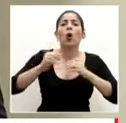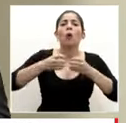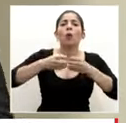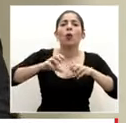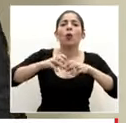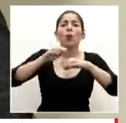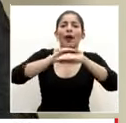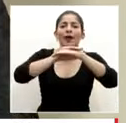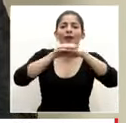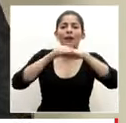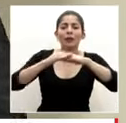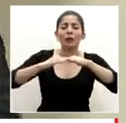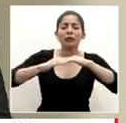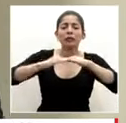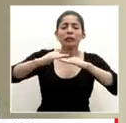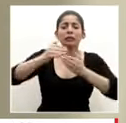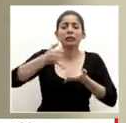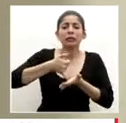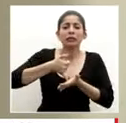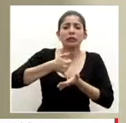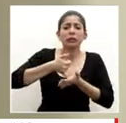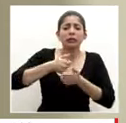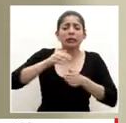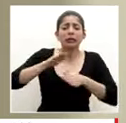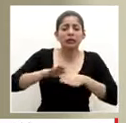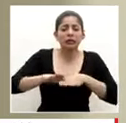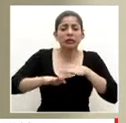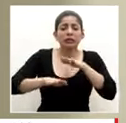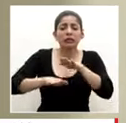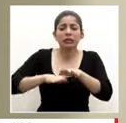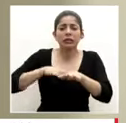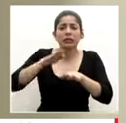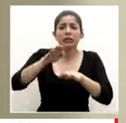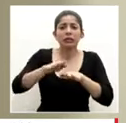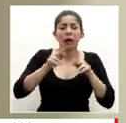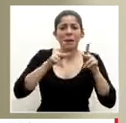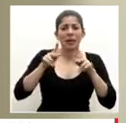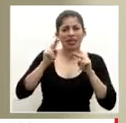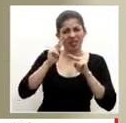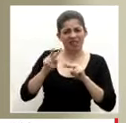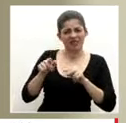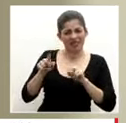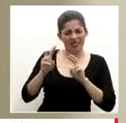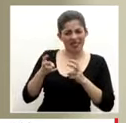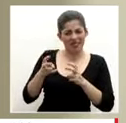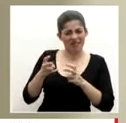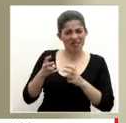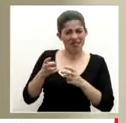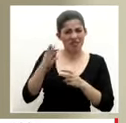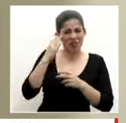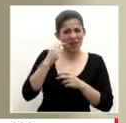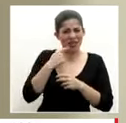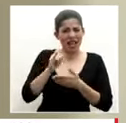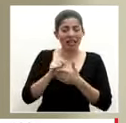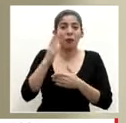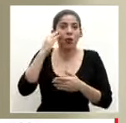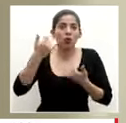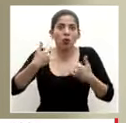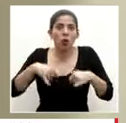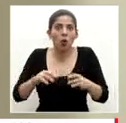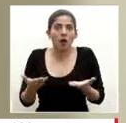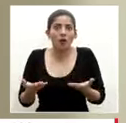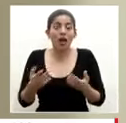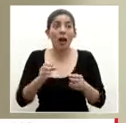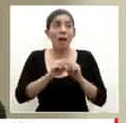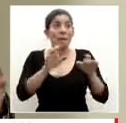huevo, porque eso, que en algún momento yo lo dije y a mucha gente le llamó la atención, sigue estando vigente. O sea, nada está garantizado en medio de